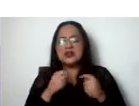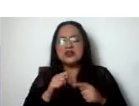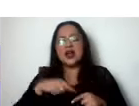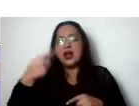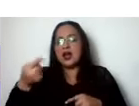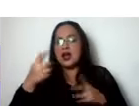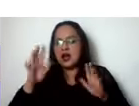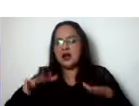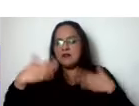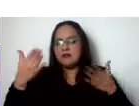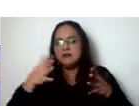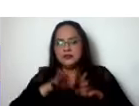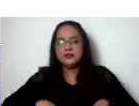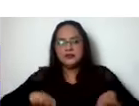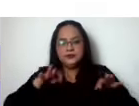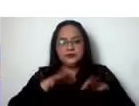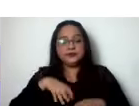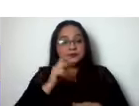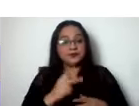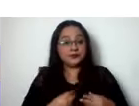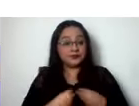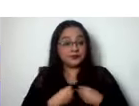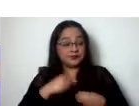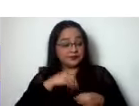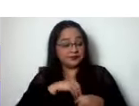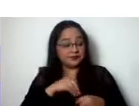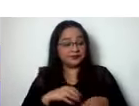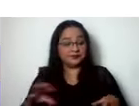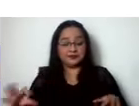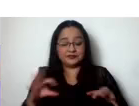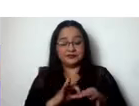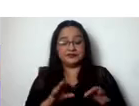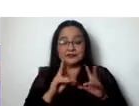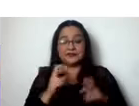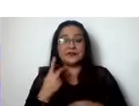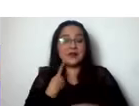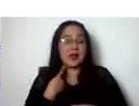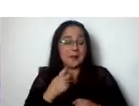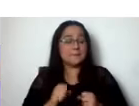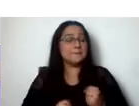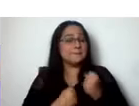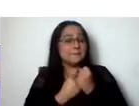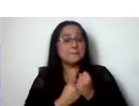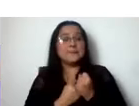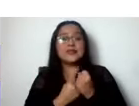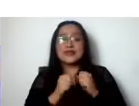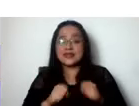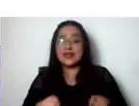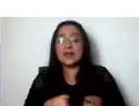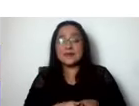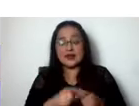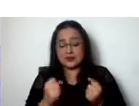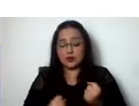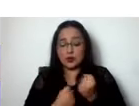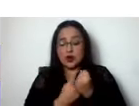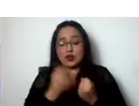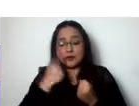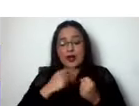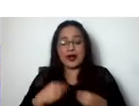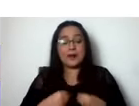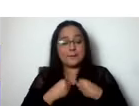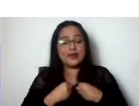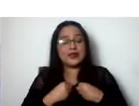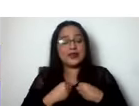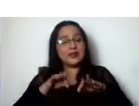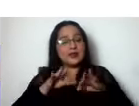verdad. Esa vida privada está politizada totalmente y además sostiene la vida pública. Entonces creo